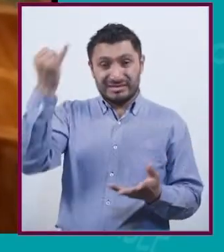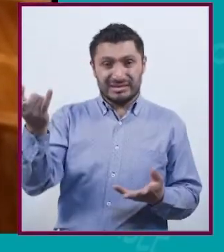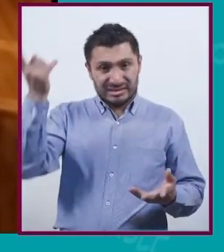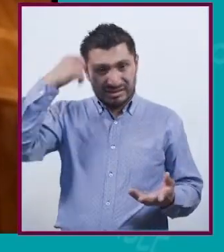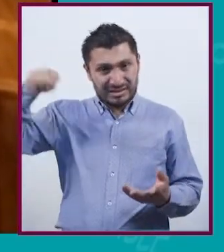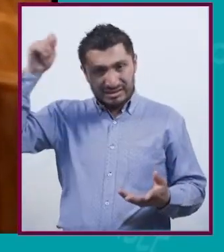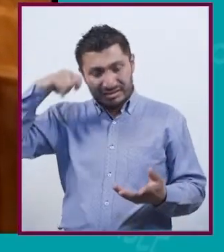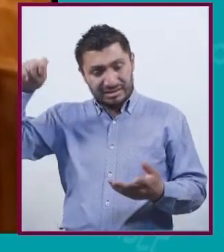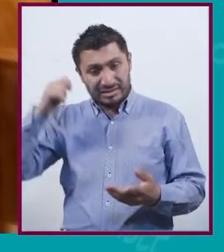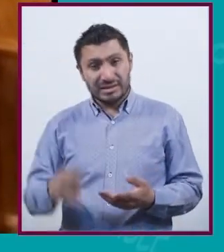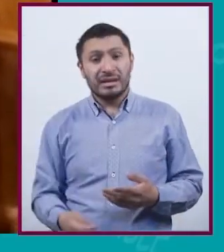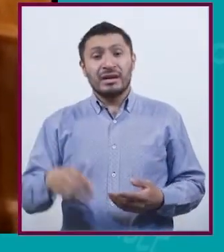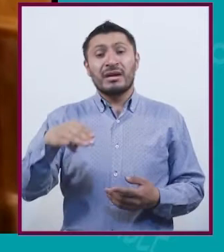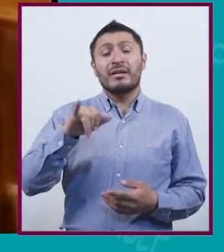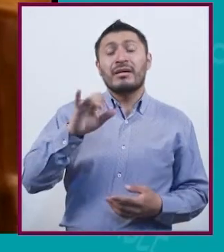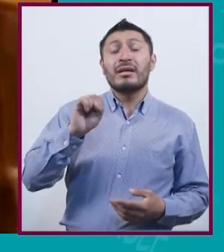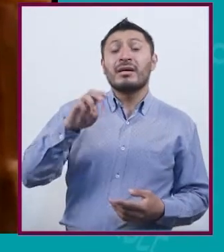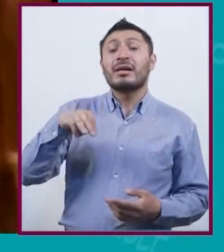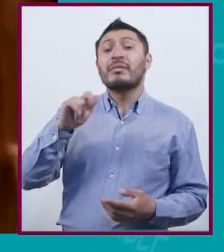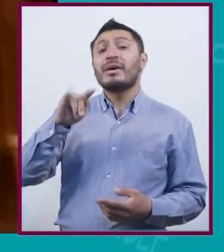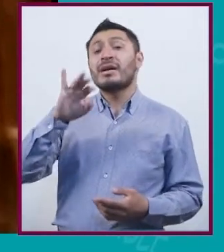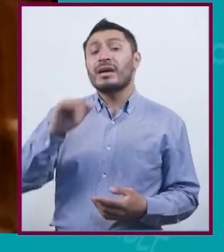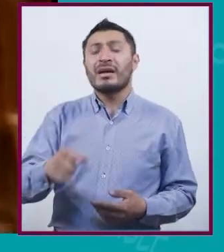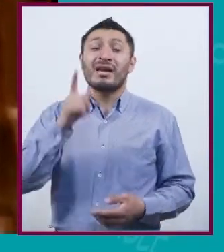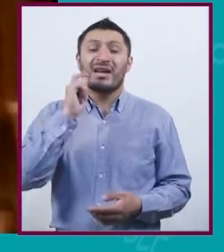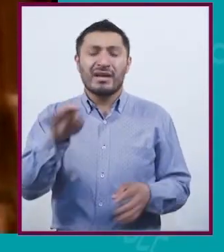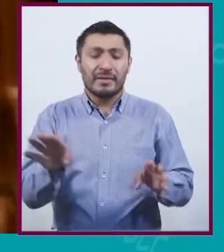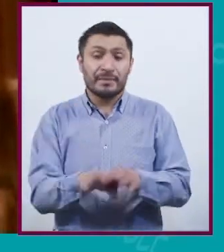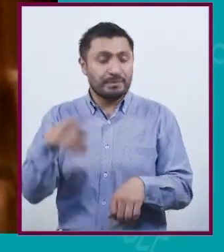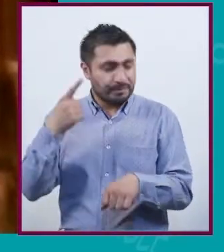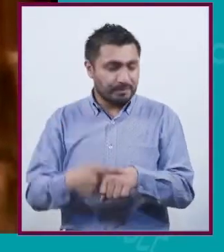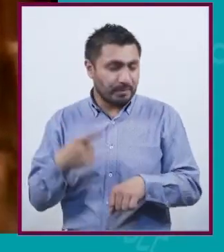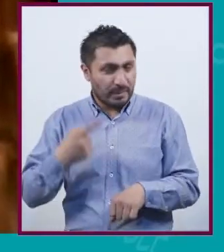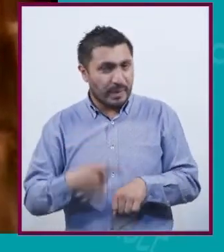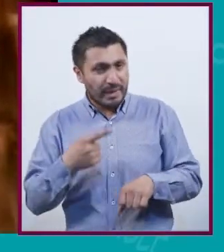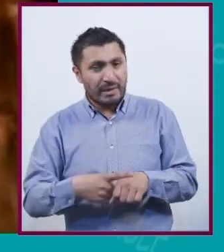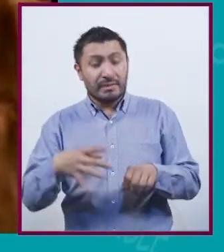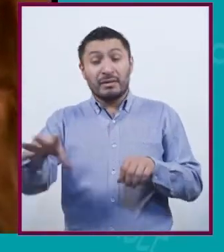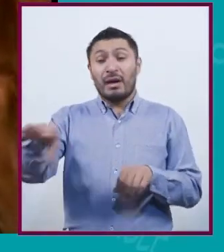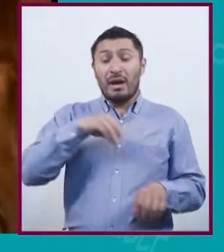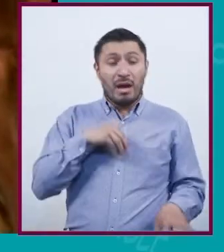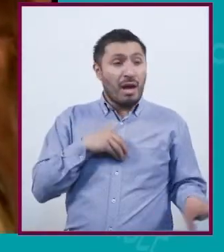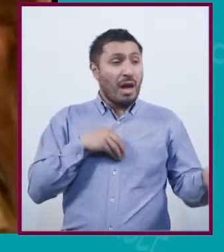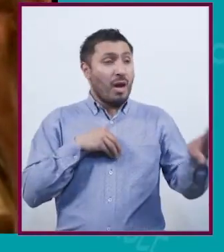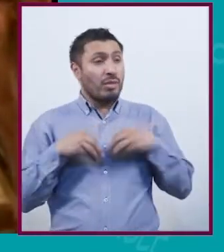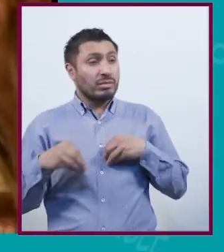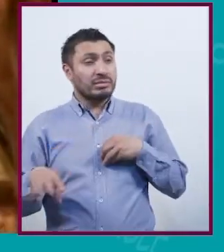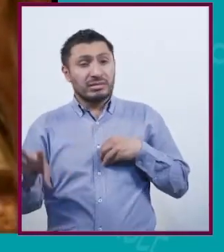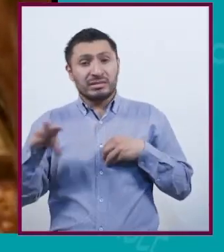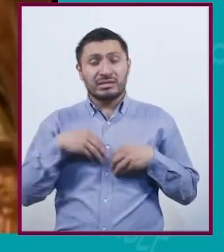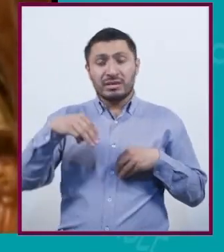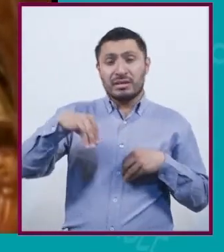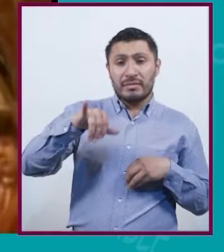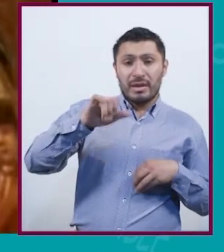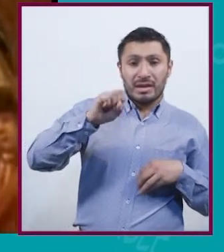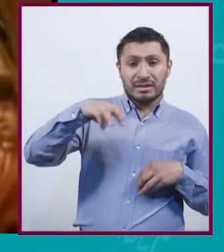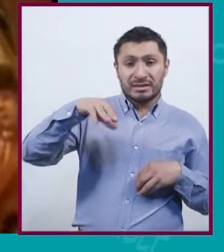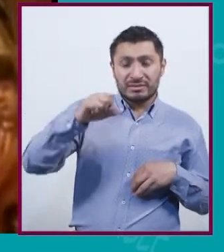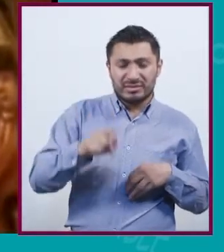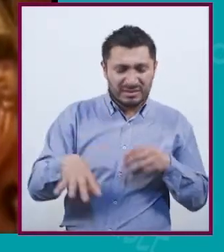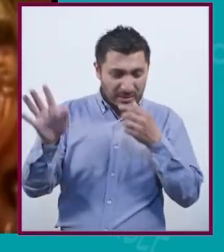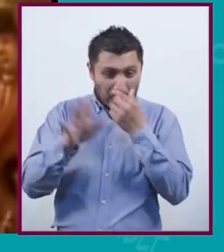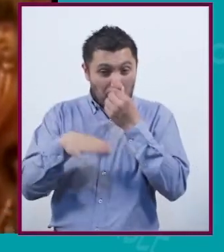tiempo se fundó la teoría circulacioncita o miasmática, que advertía que las enfermedades se transmitían